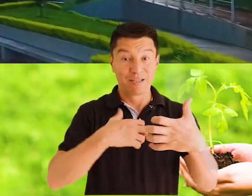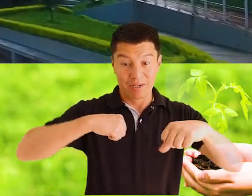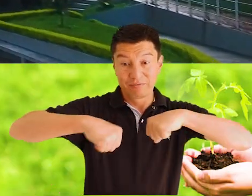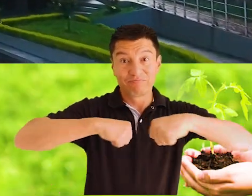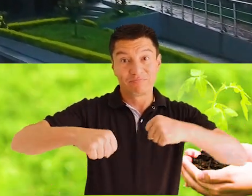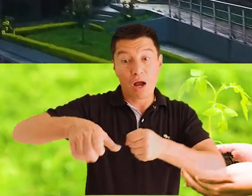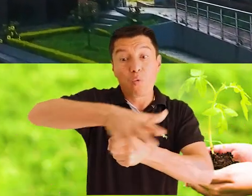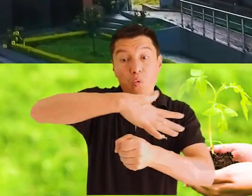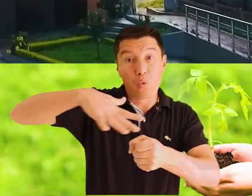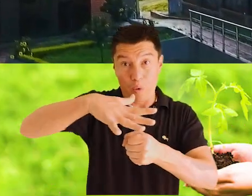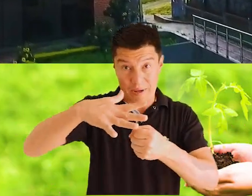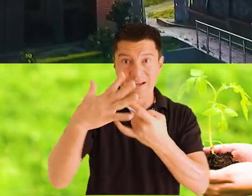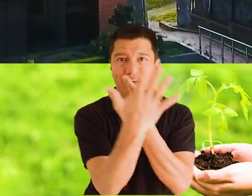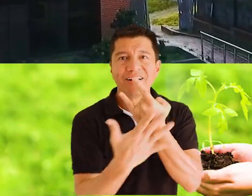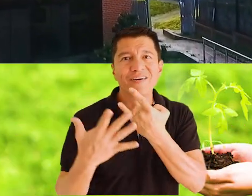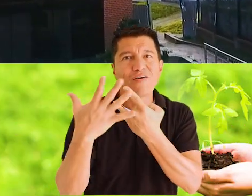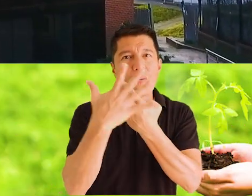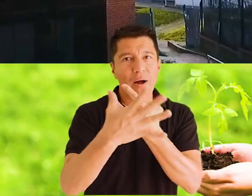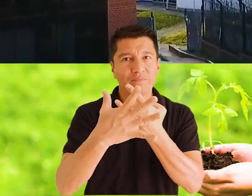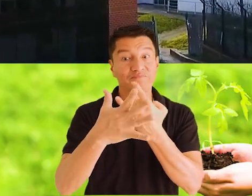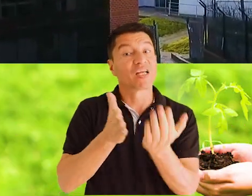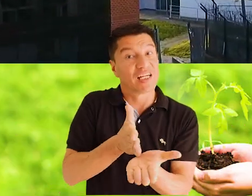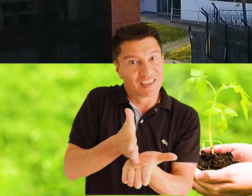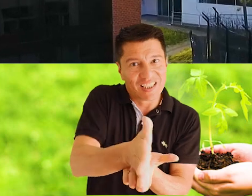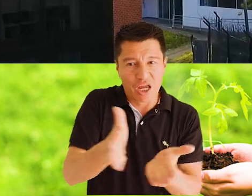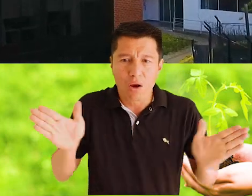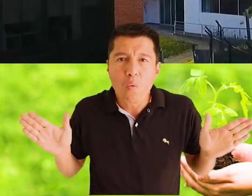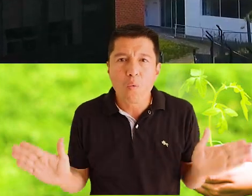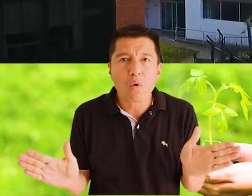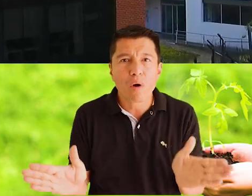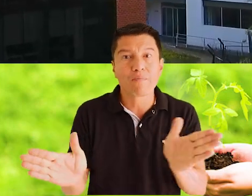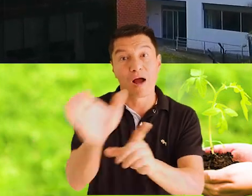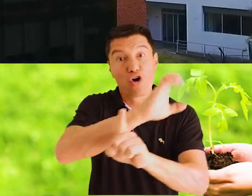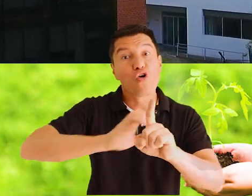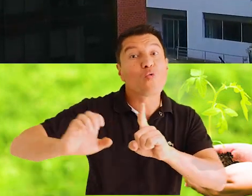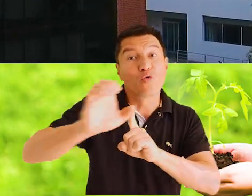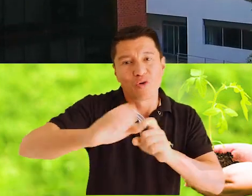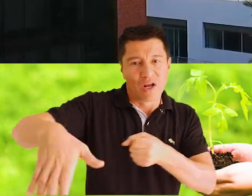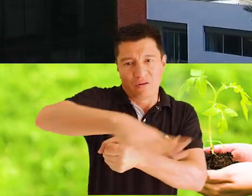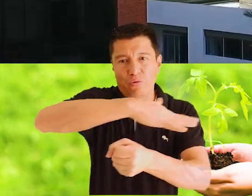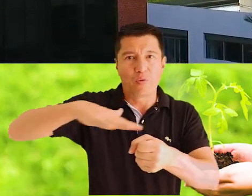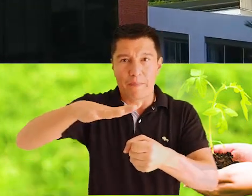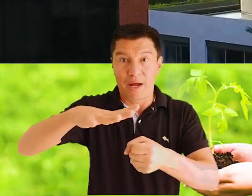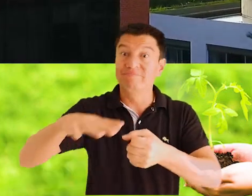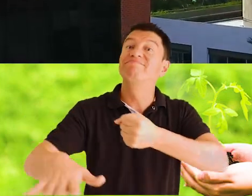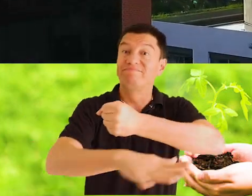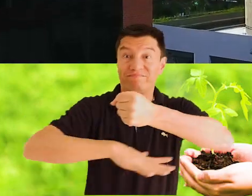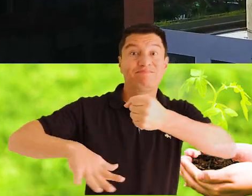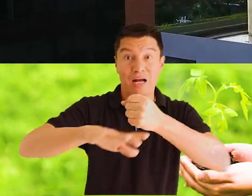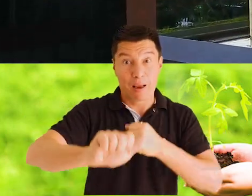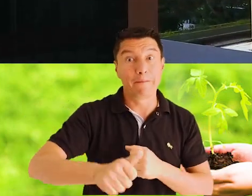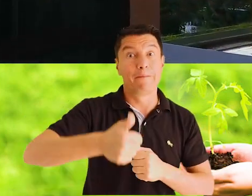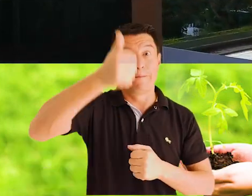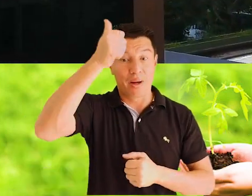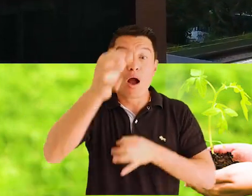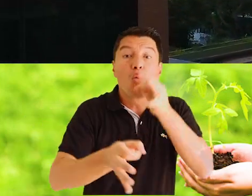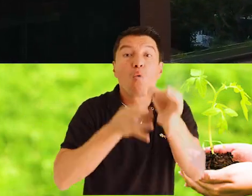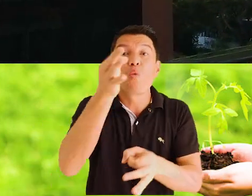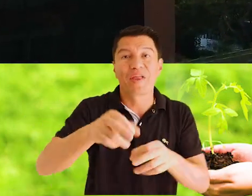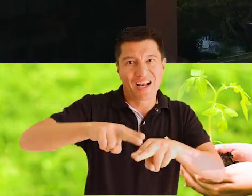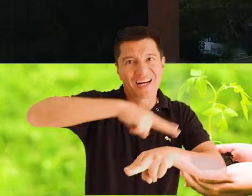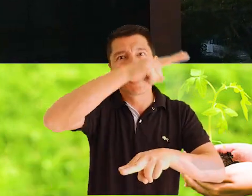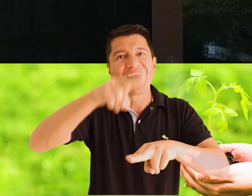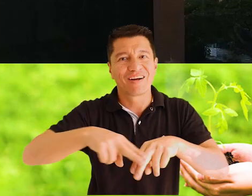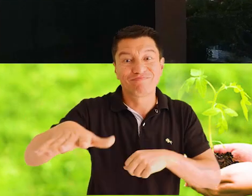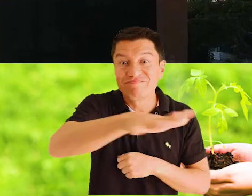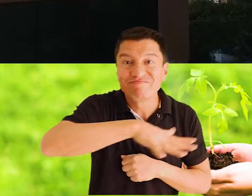El Sistema de Gestión Ambiental de la U Cundinamarca continúa fomentando la cultura ambiental como la base principal del cuidado de la naturaleza. Por